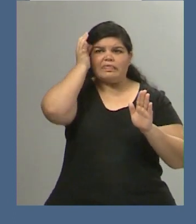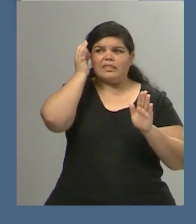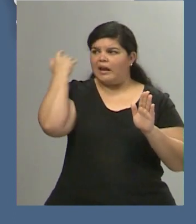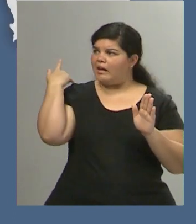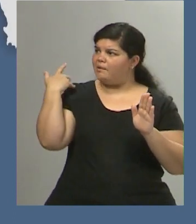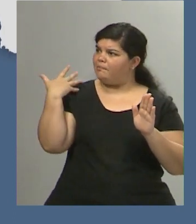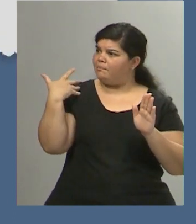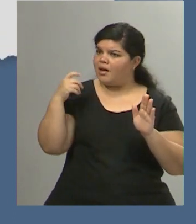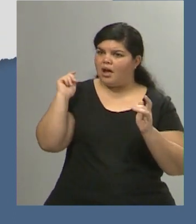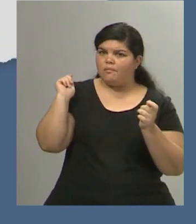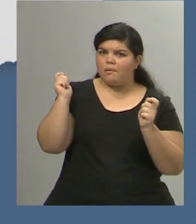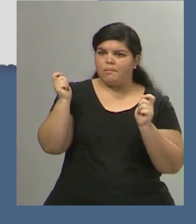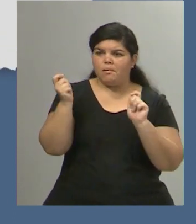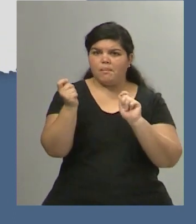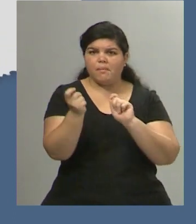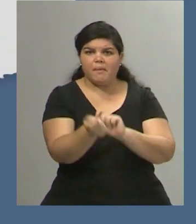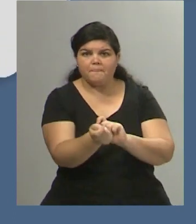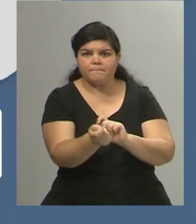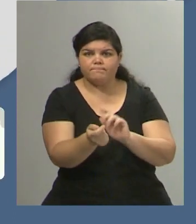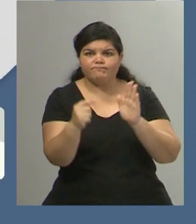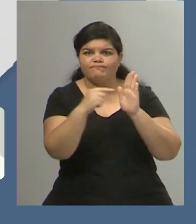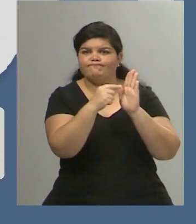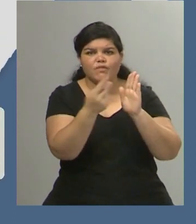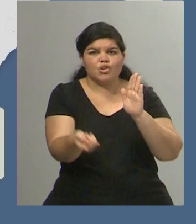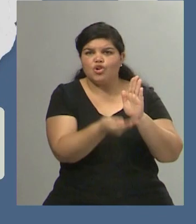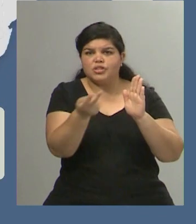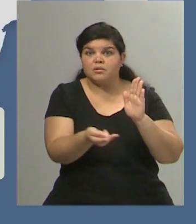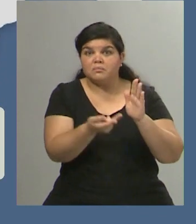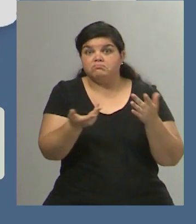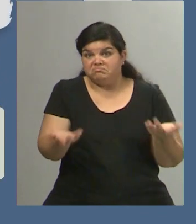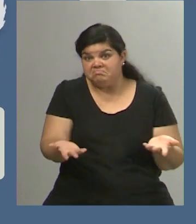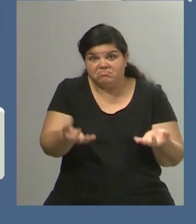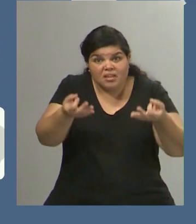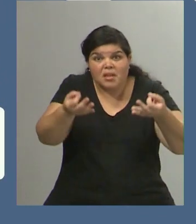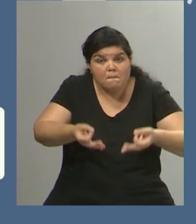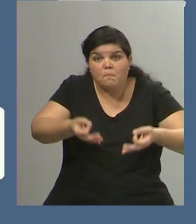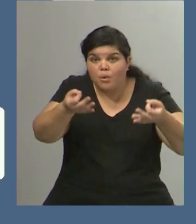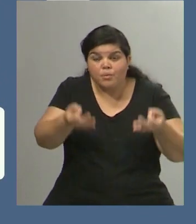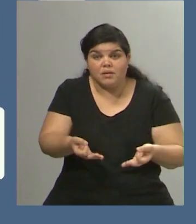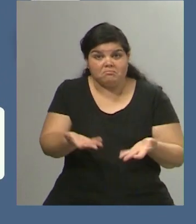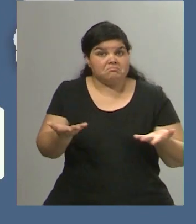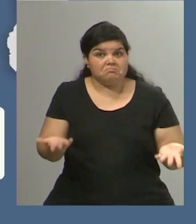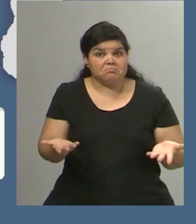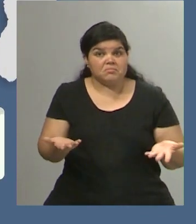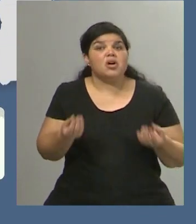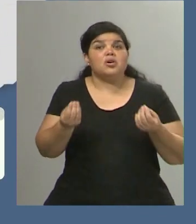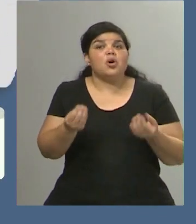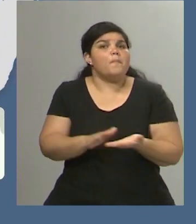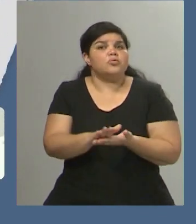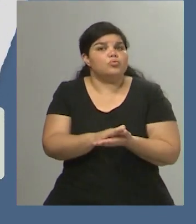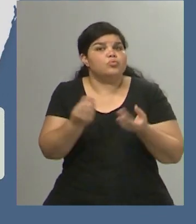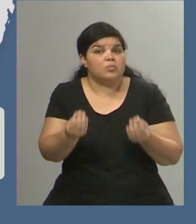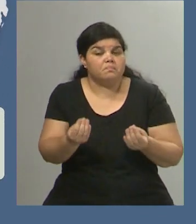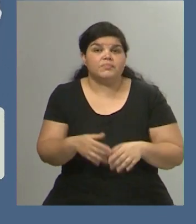perfecto. Entonces lo que tienes que hacer es muy simple, y lo puedes hacer perfectamente bien, que es